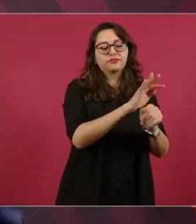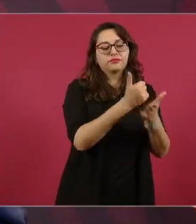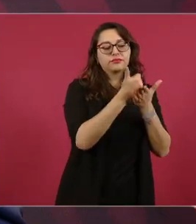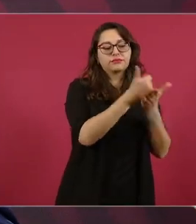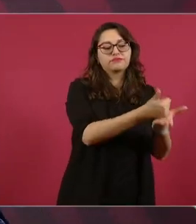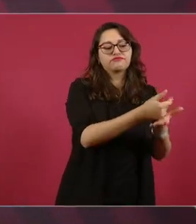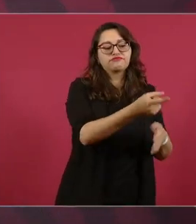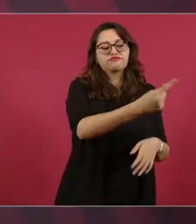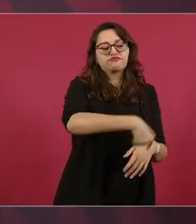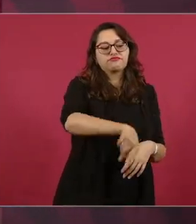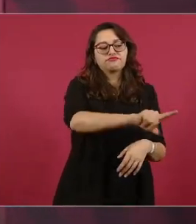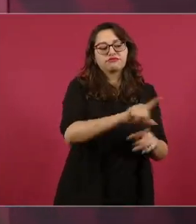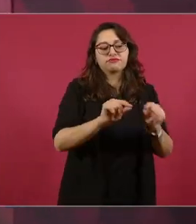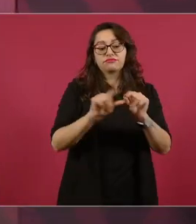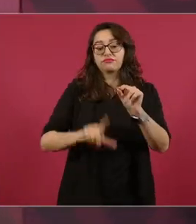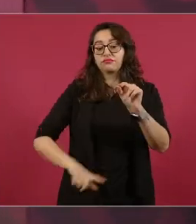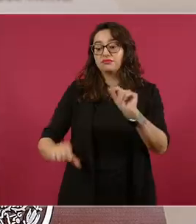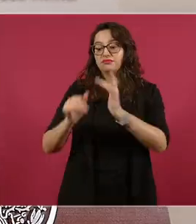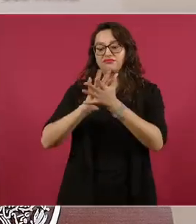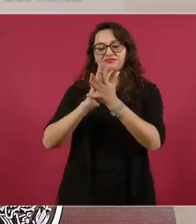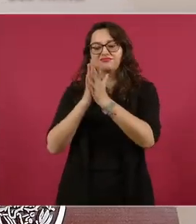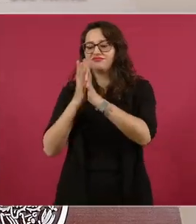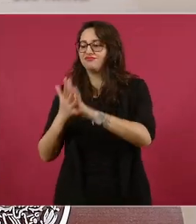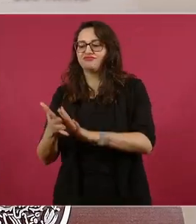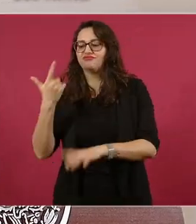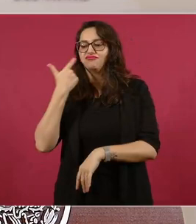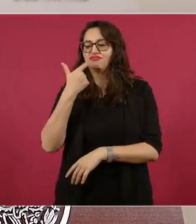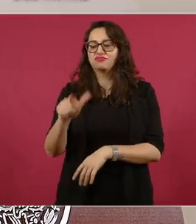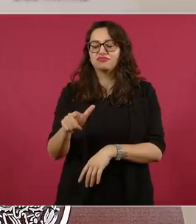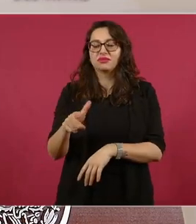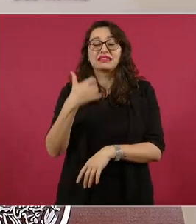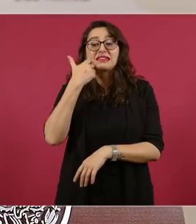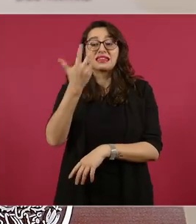a los que quieren que regresen